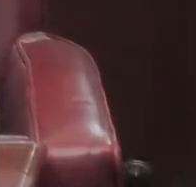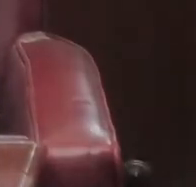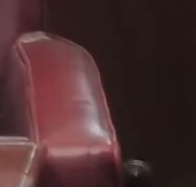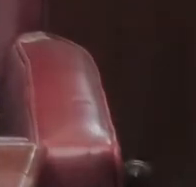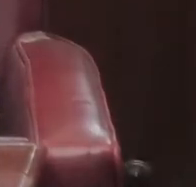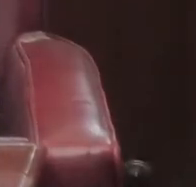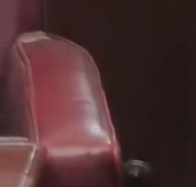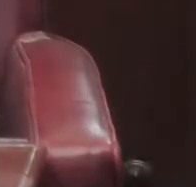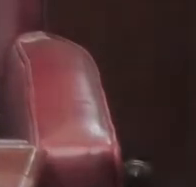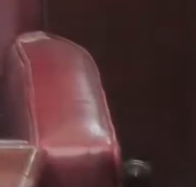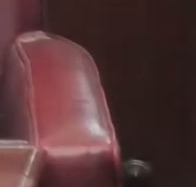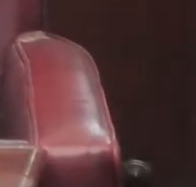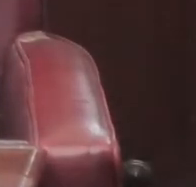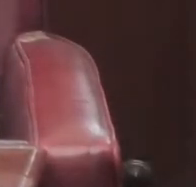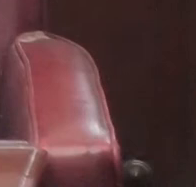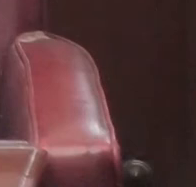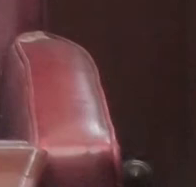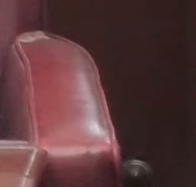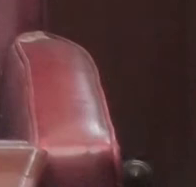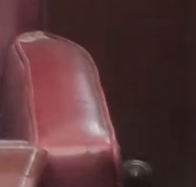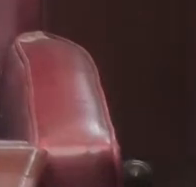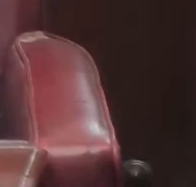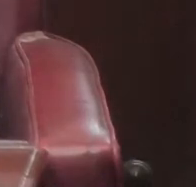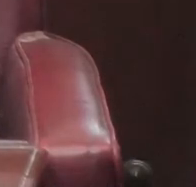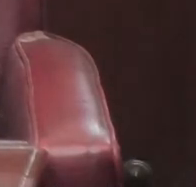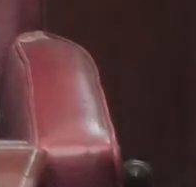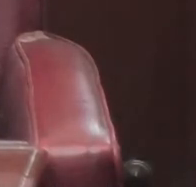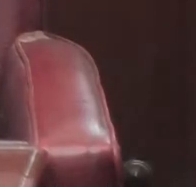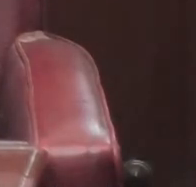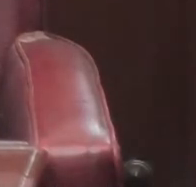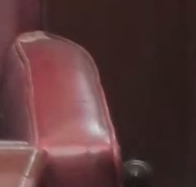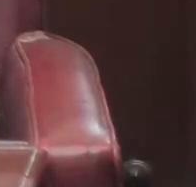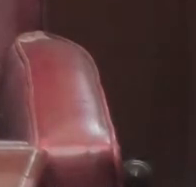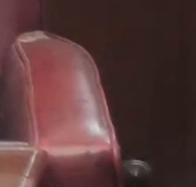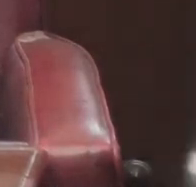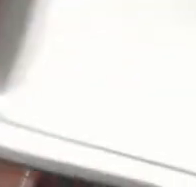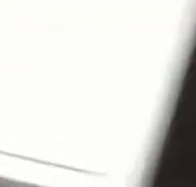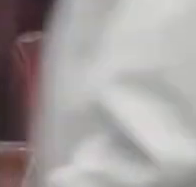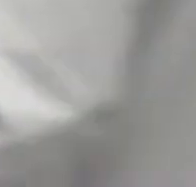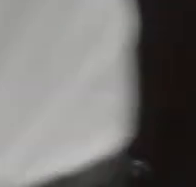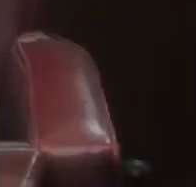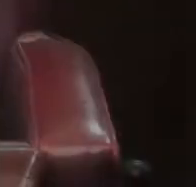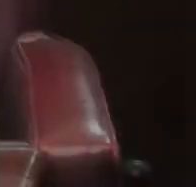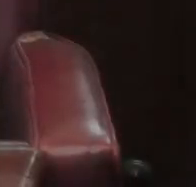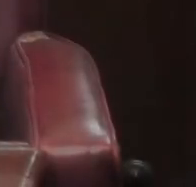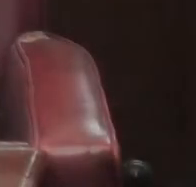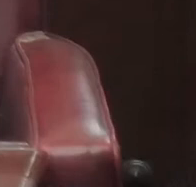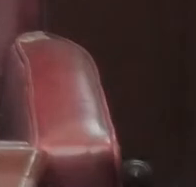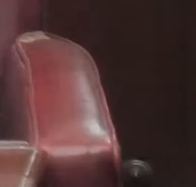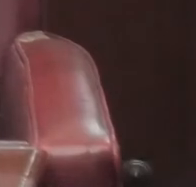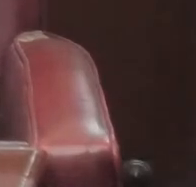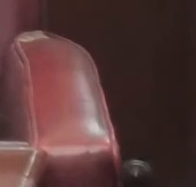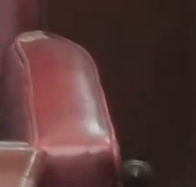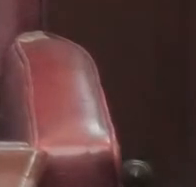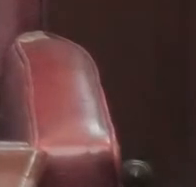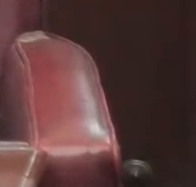de un pedido de informe y pedir preferencia a una sesión tal cual fue acordado en labor parlamentaria. ¿Cuál es el proyecto, diputado?